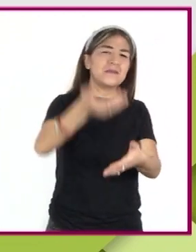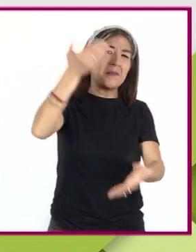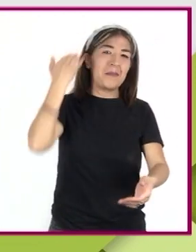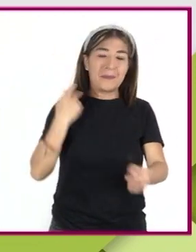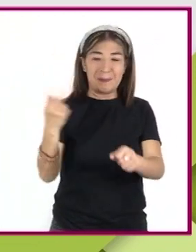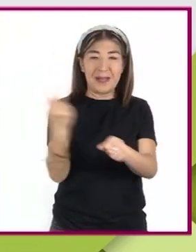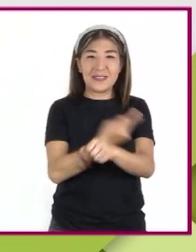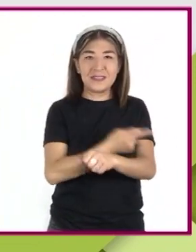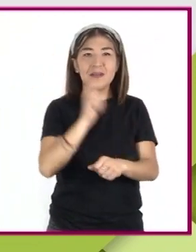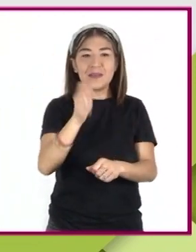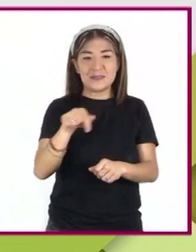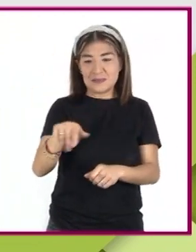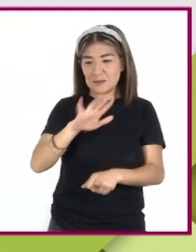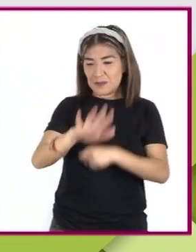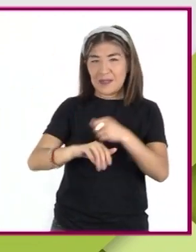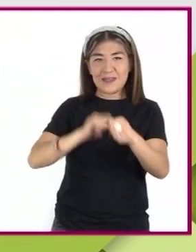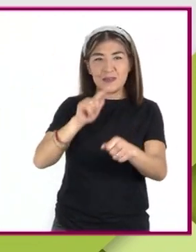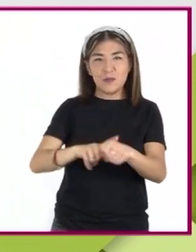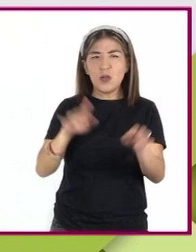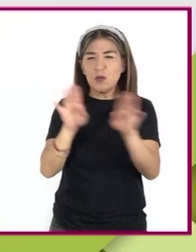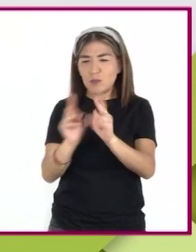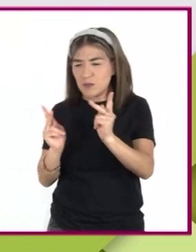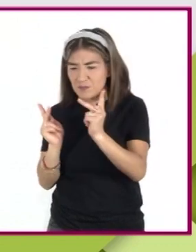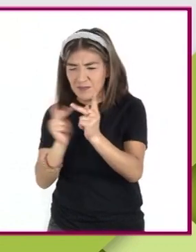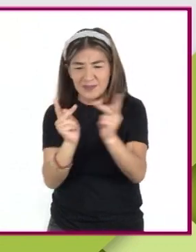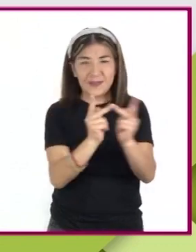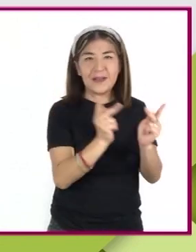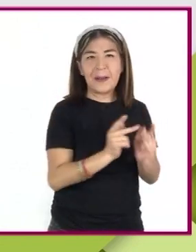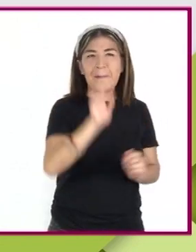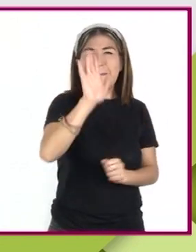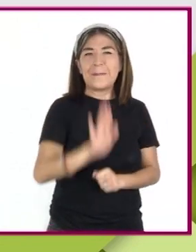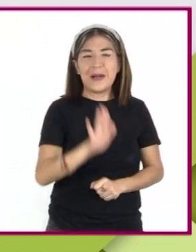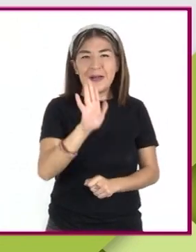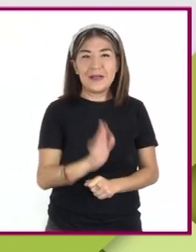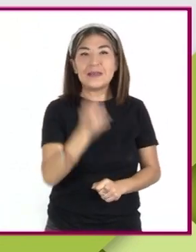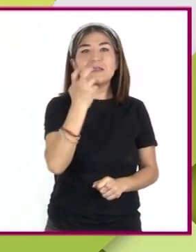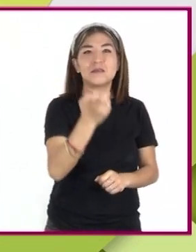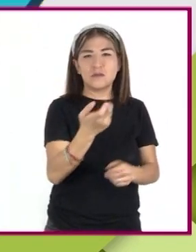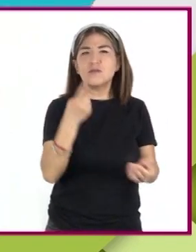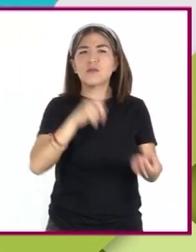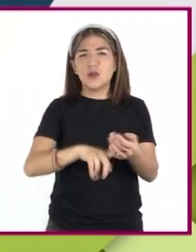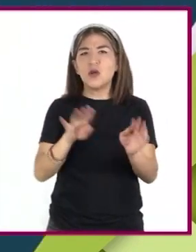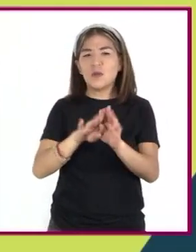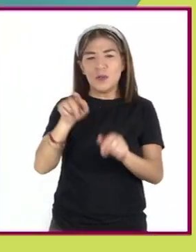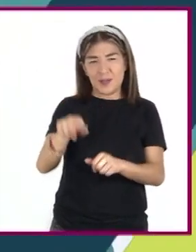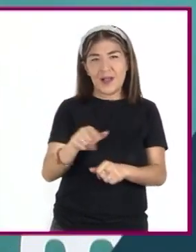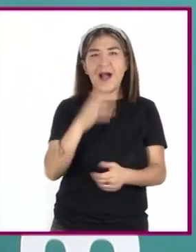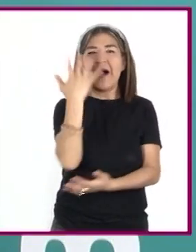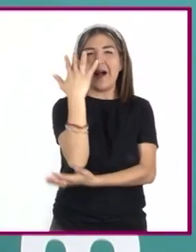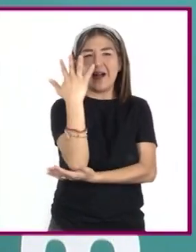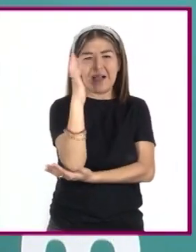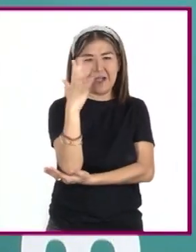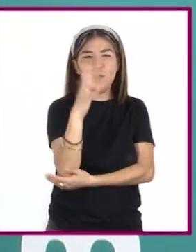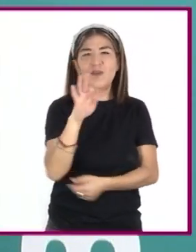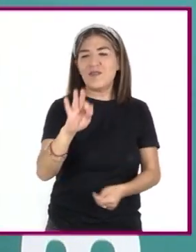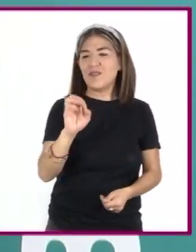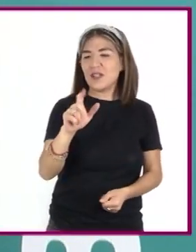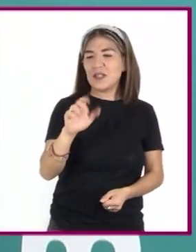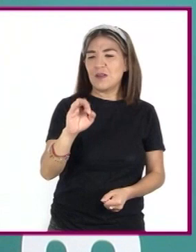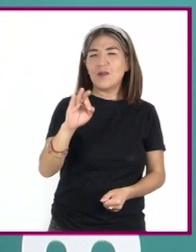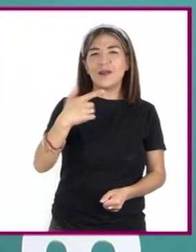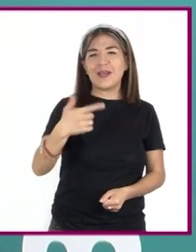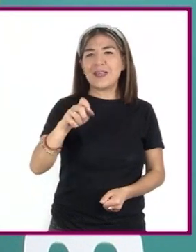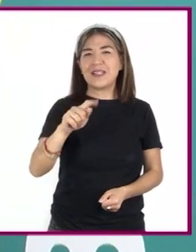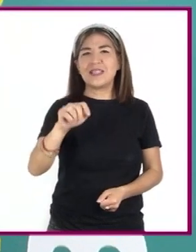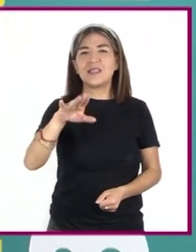algunos organismos y el parentesco entre ellos a través de árboles filogenéticos. A lo largo del